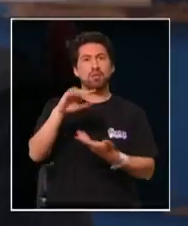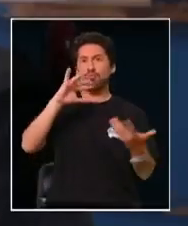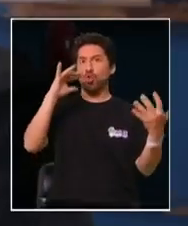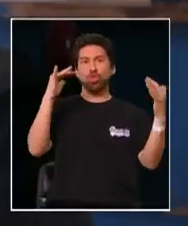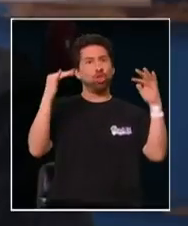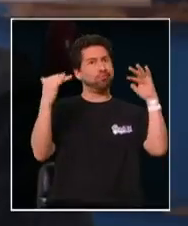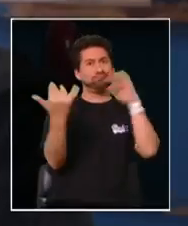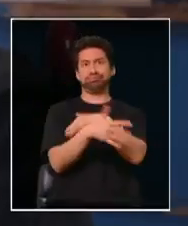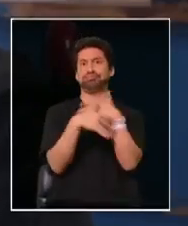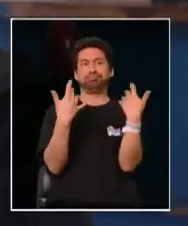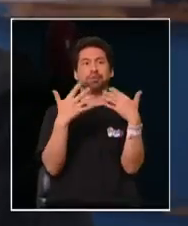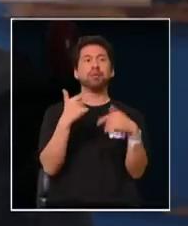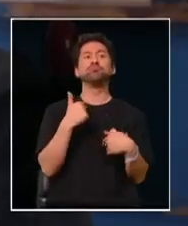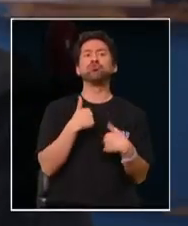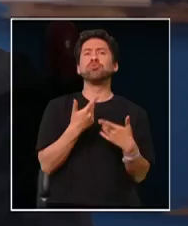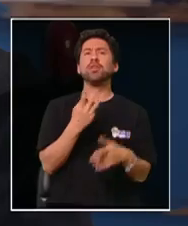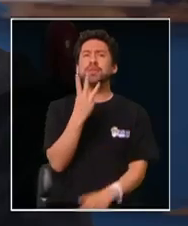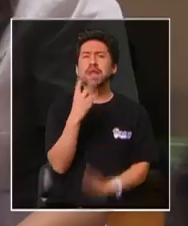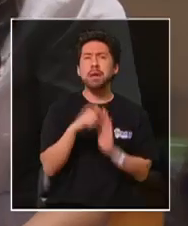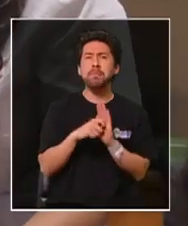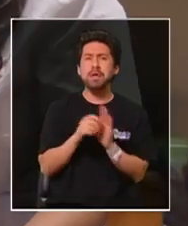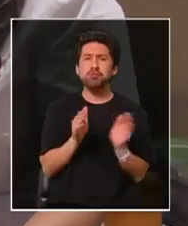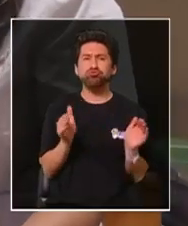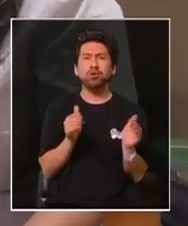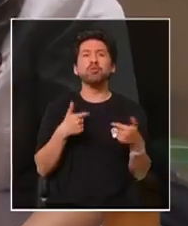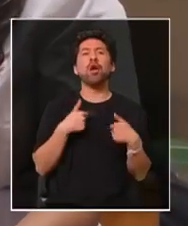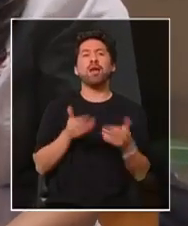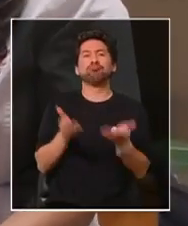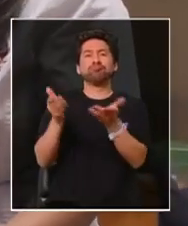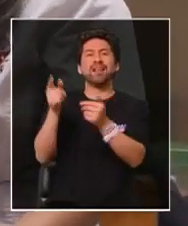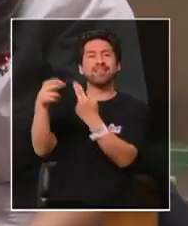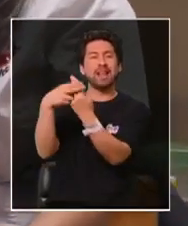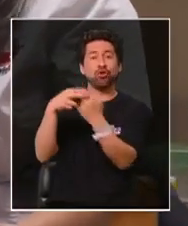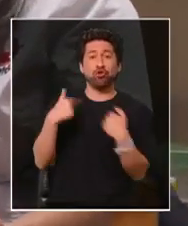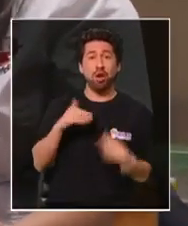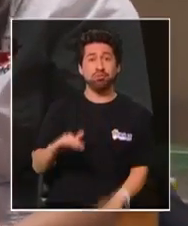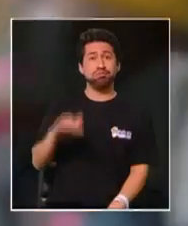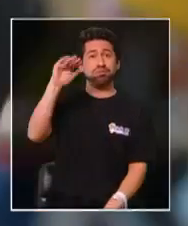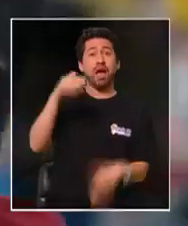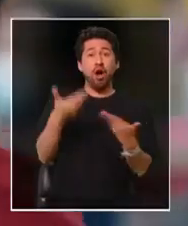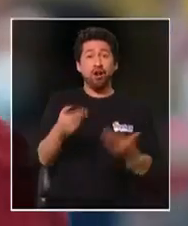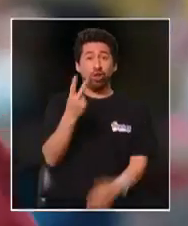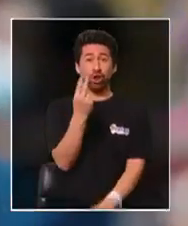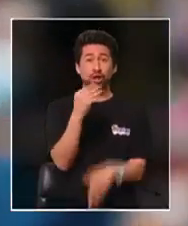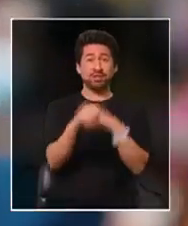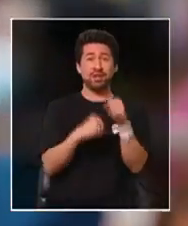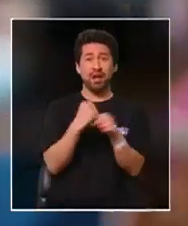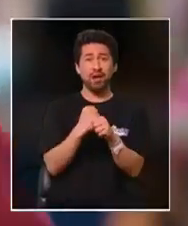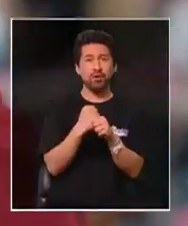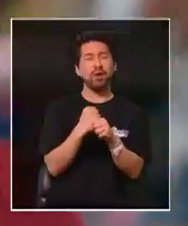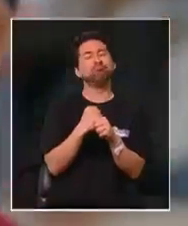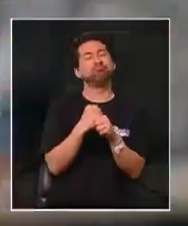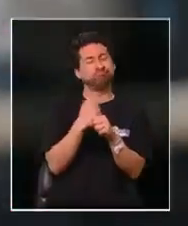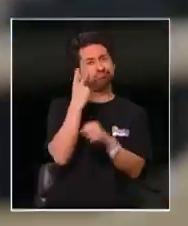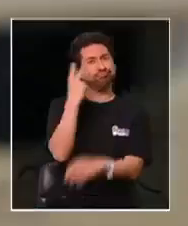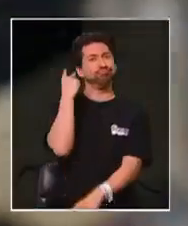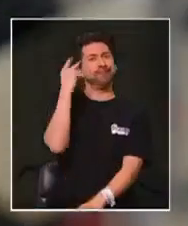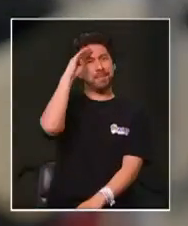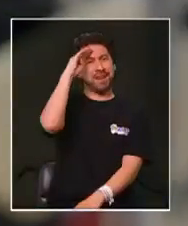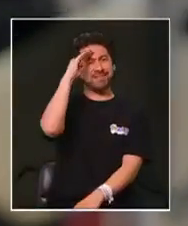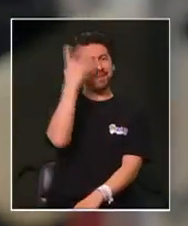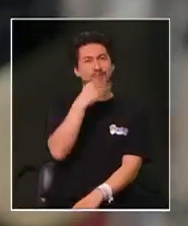yo voy aetón d los meses y desde ahora que tengo 12 años ha sido una hermosa experiencia